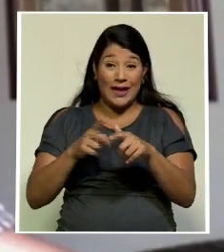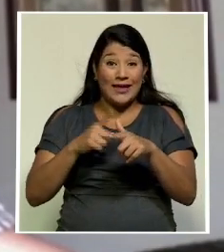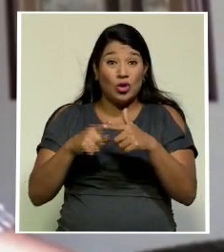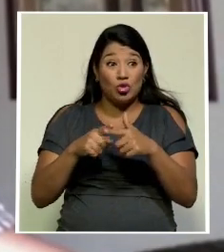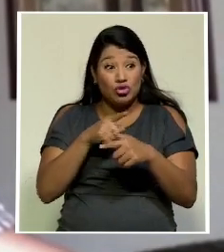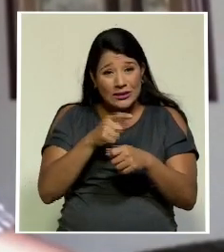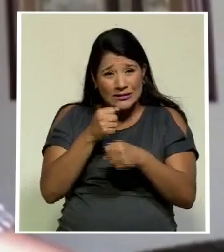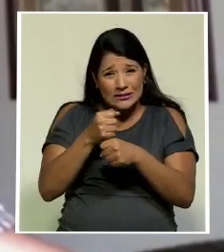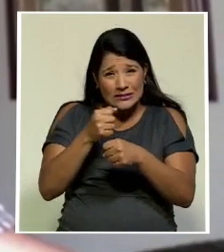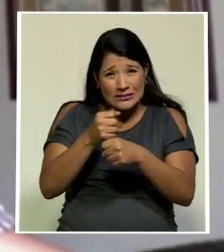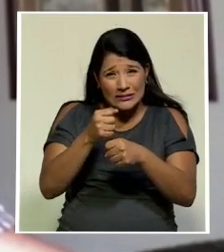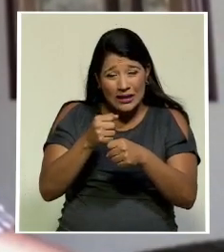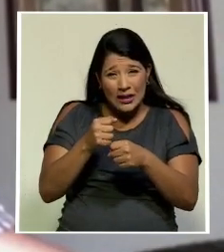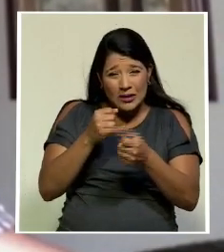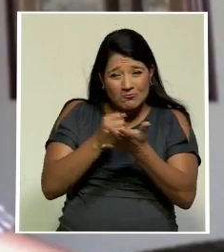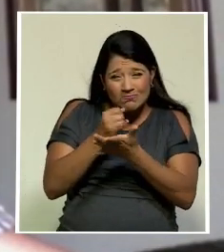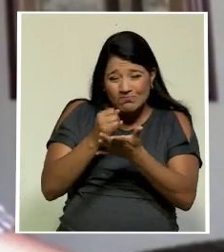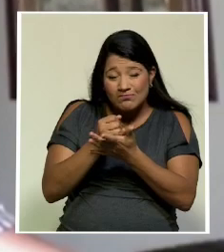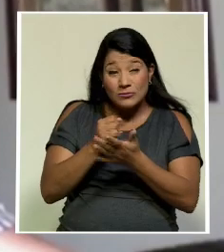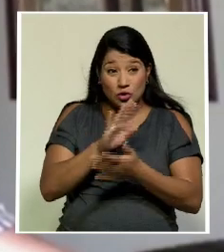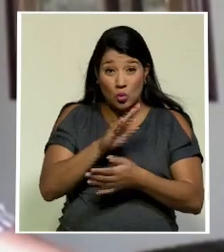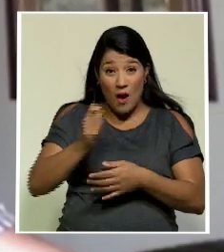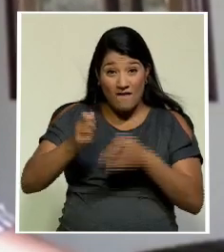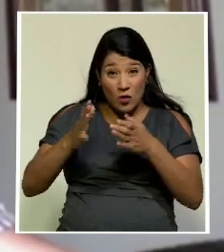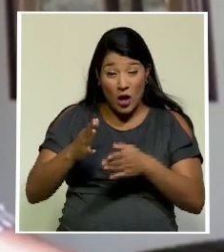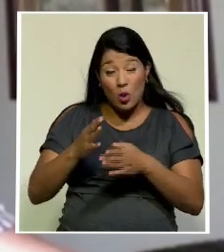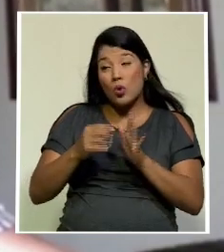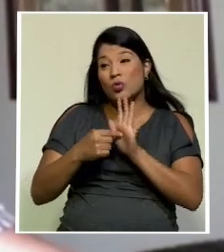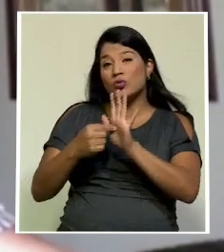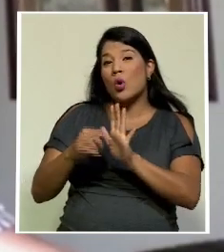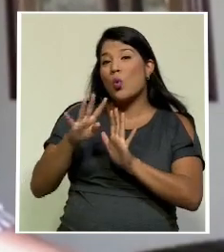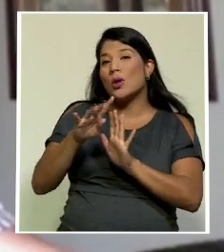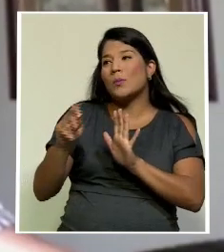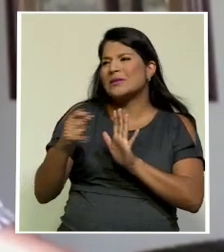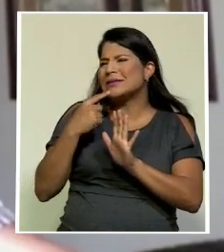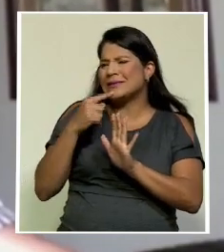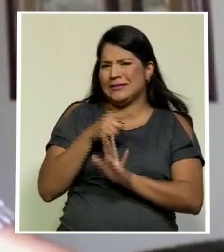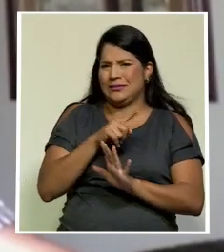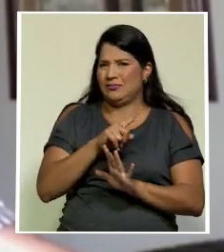no tiene prácticamente ninguna responsabilidad en los hechos.